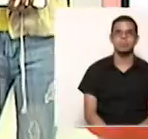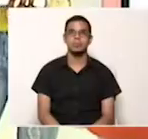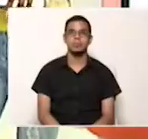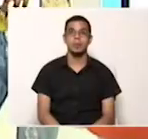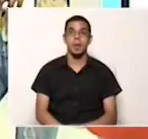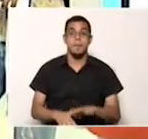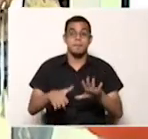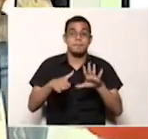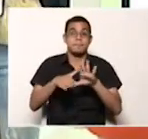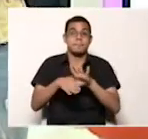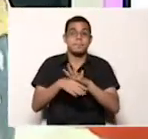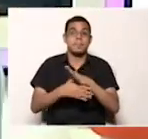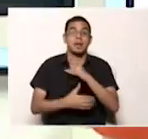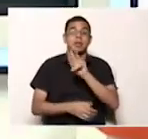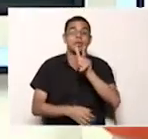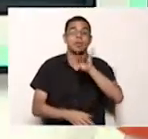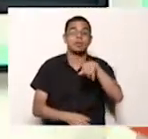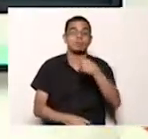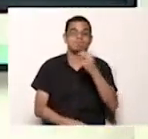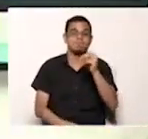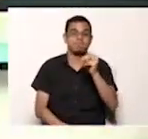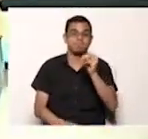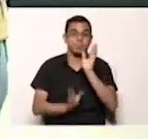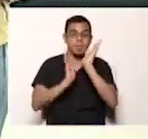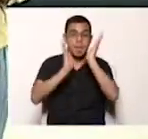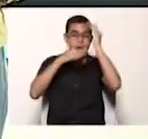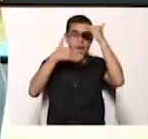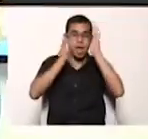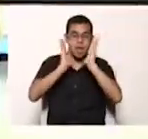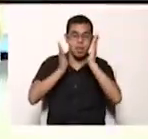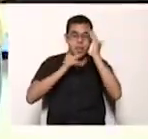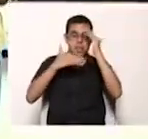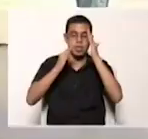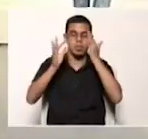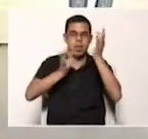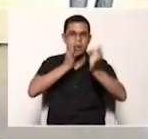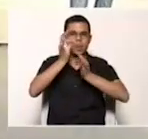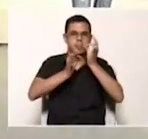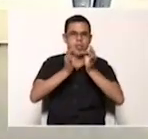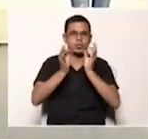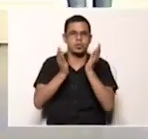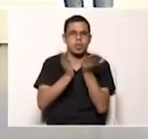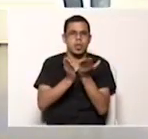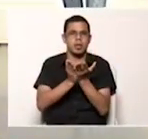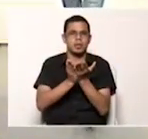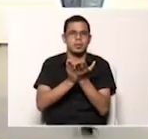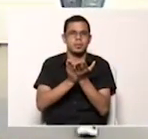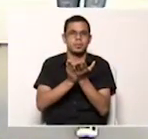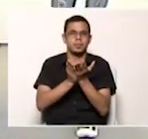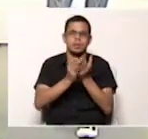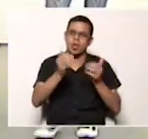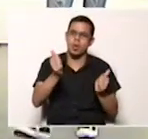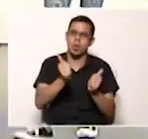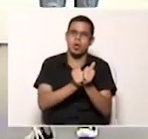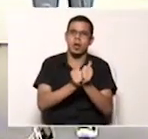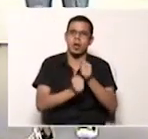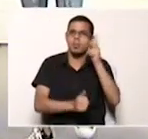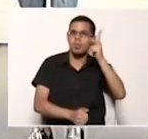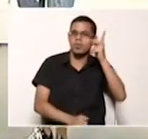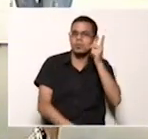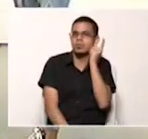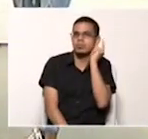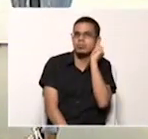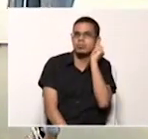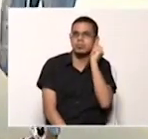Martes 2 de junio, estudiantes de educación media muy atentos a las orientaciones de la clase del día de hoy. Nuevamente nos acompañan los profesores Omaira Guerrero